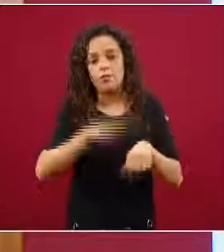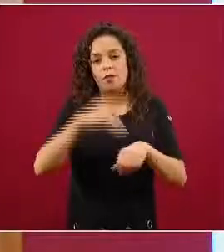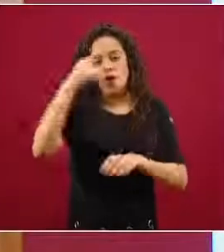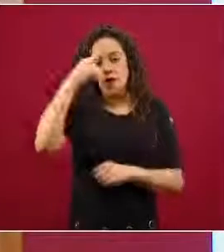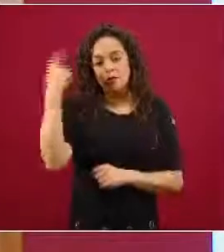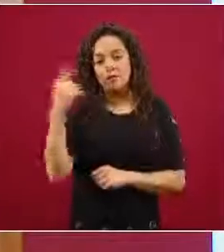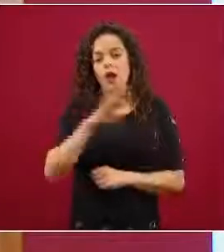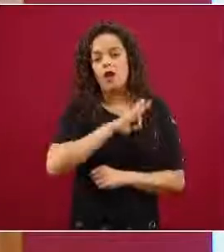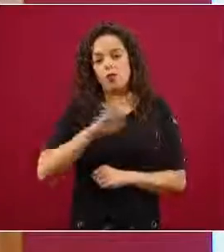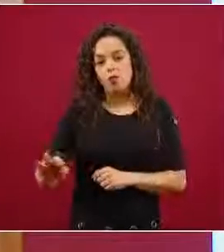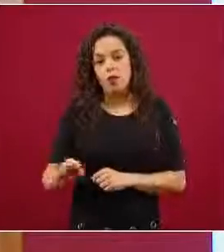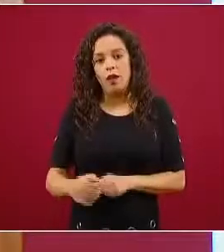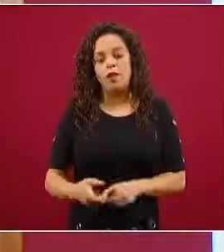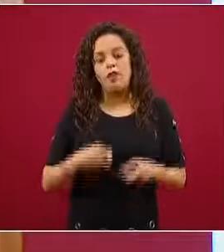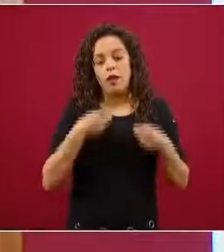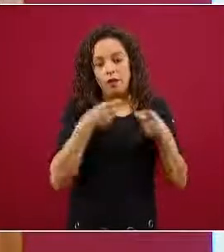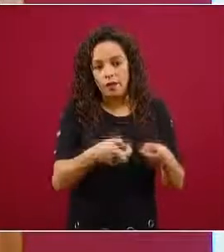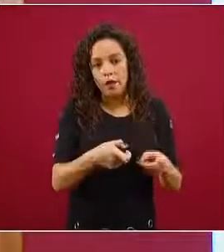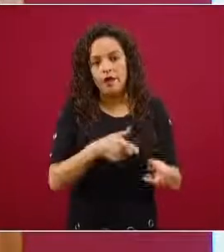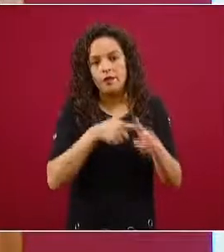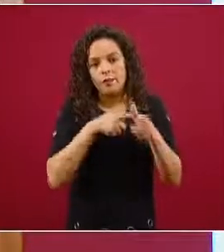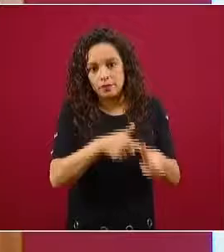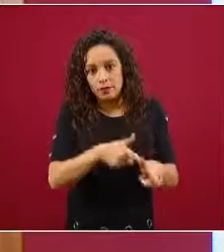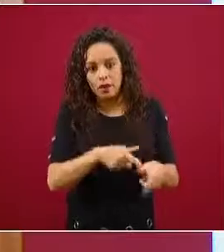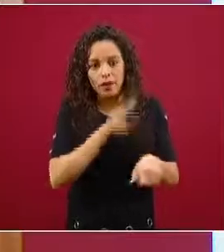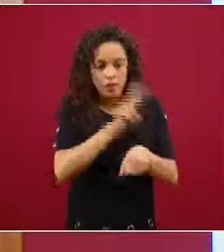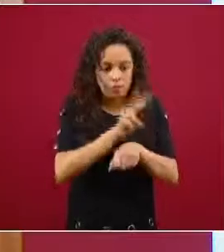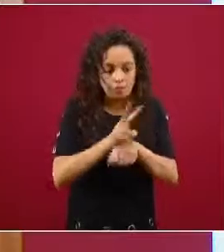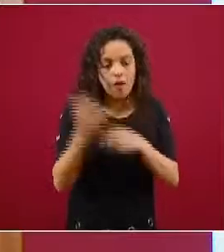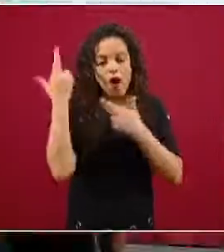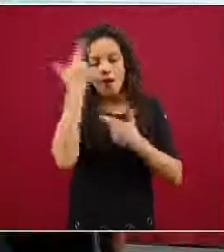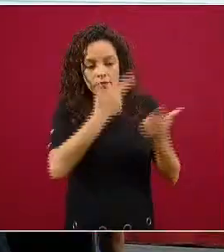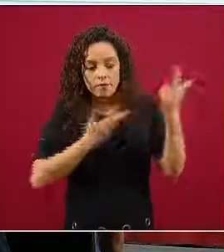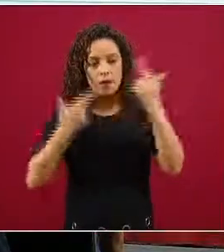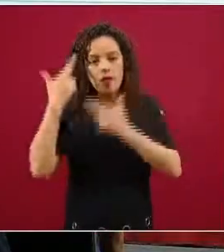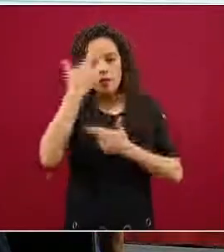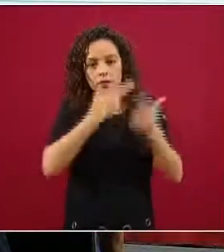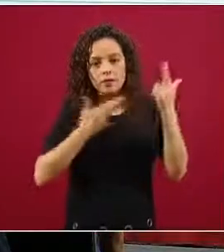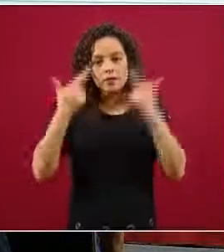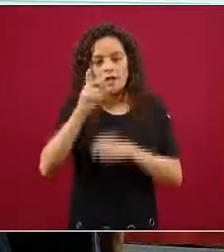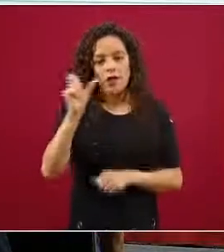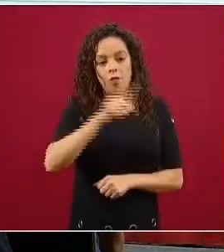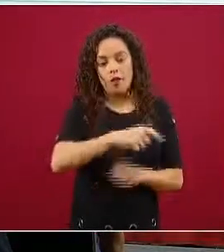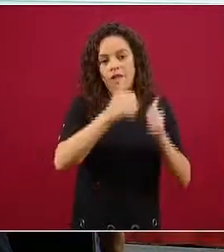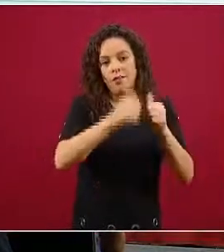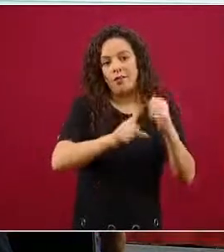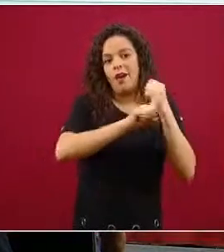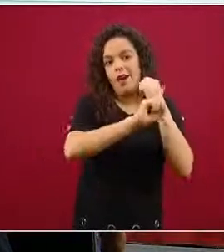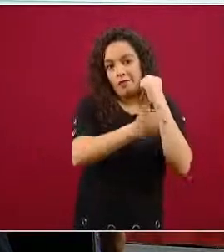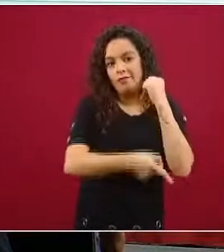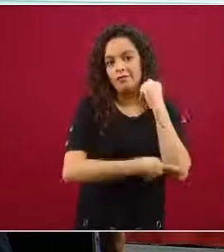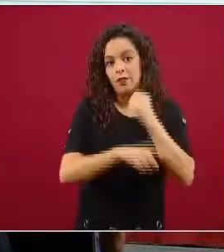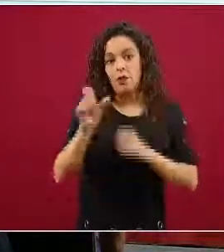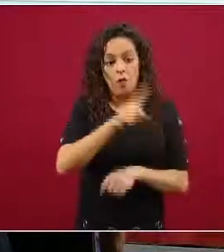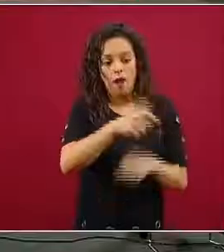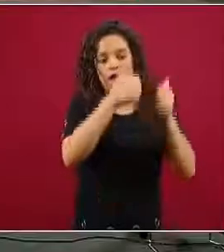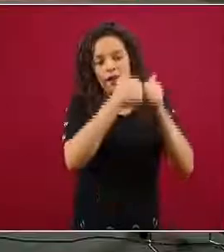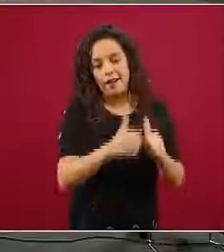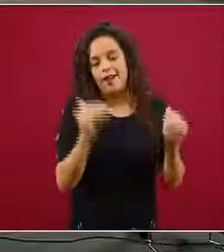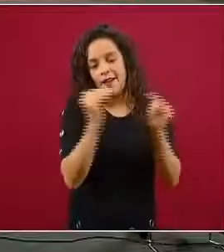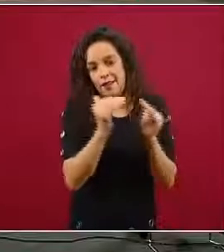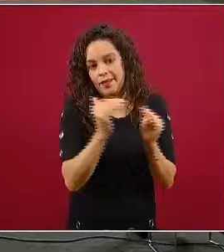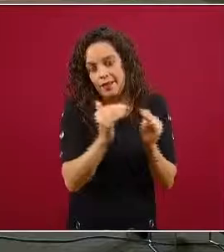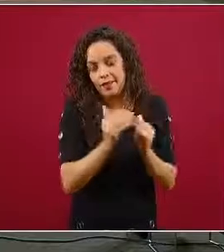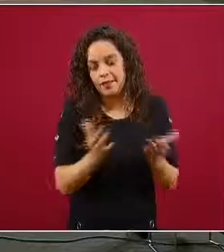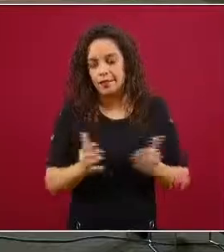se pueda llevar a cabo esta supervisión muy estrecha de las mujeres que están en su casa. Y ciertamente